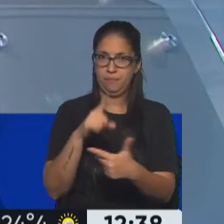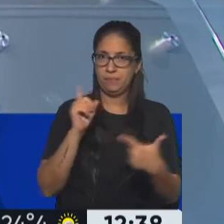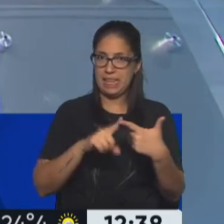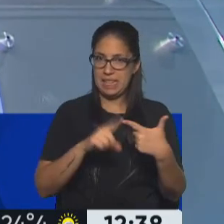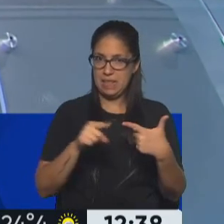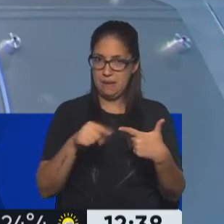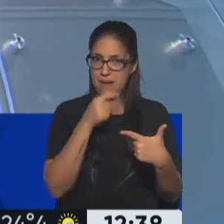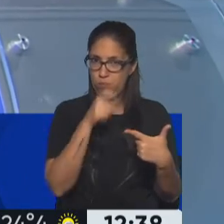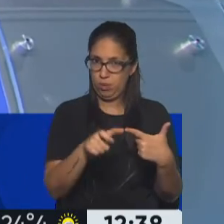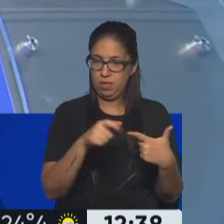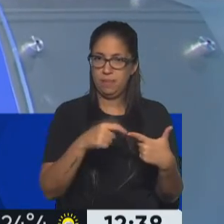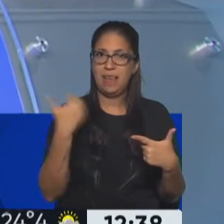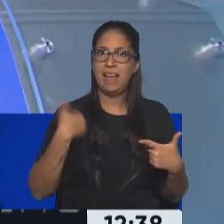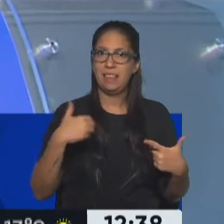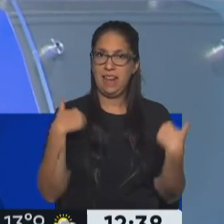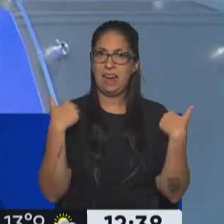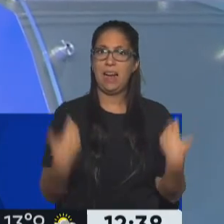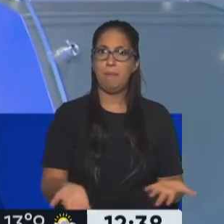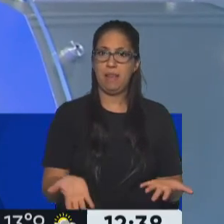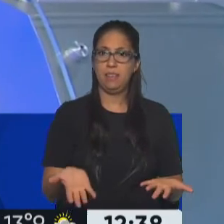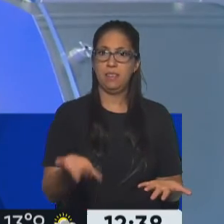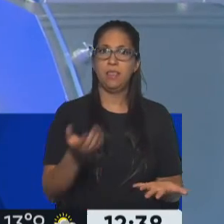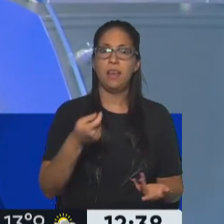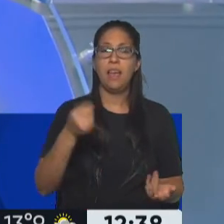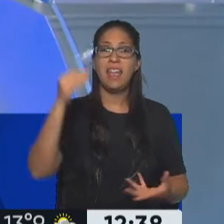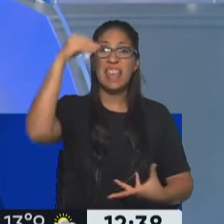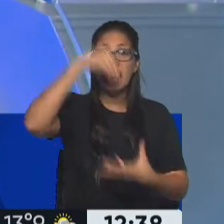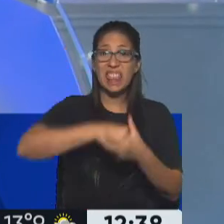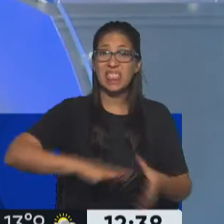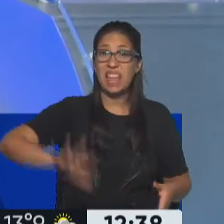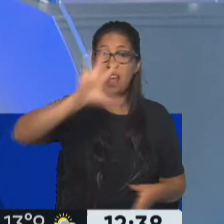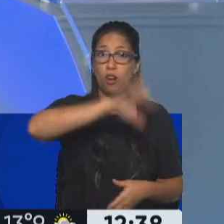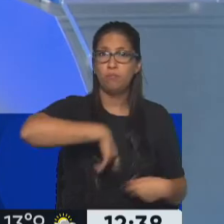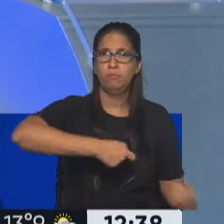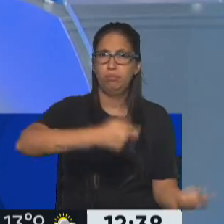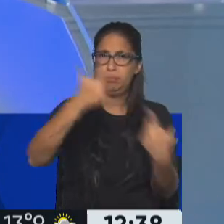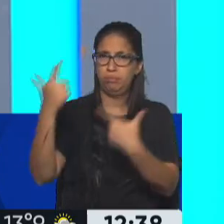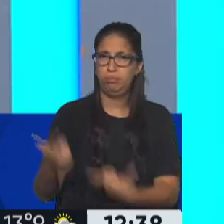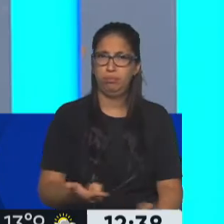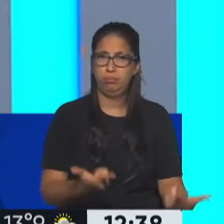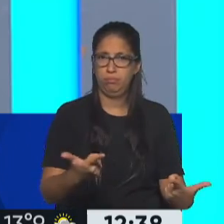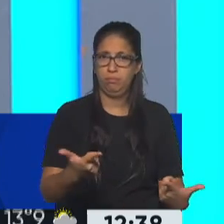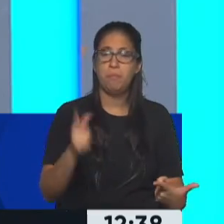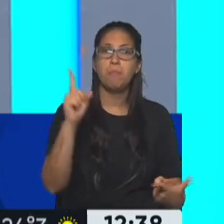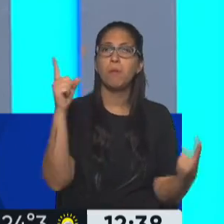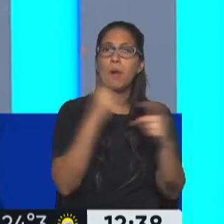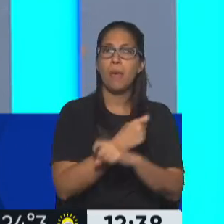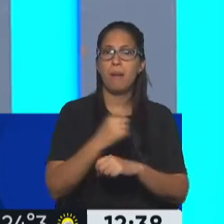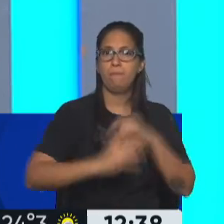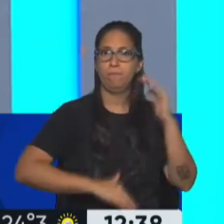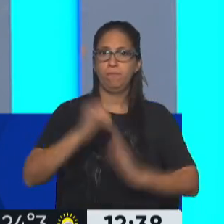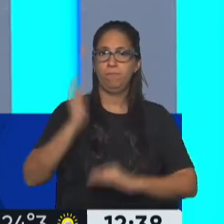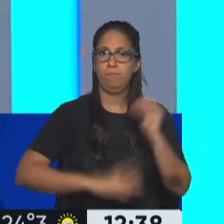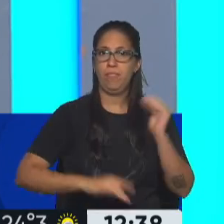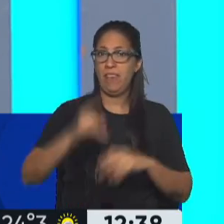segunda. La Argentina tiene la capacidad para abastecer a su mercado interno sin ningún inconveniente. El problema es la infraestructura. No llegamos desde